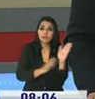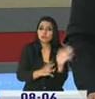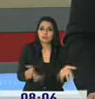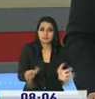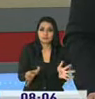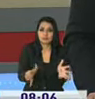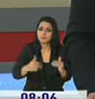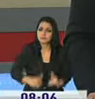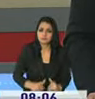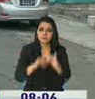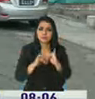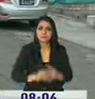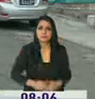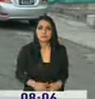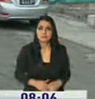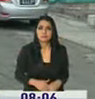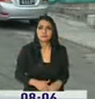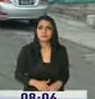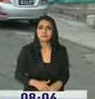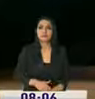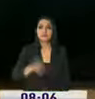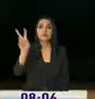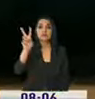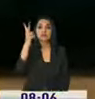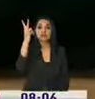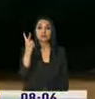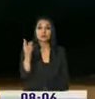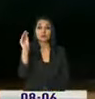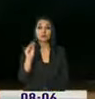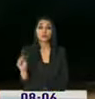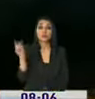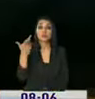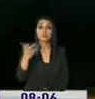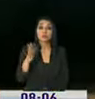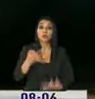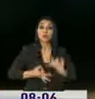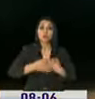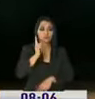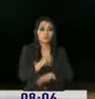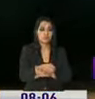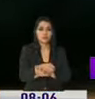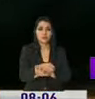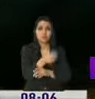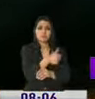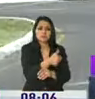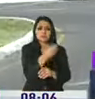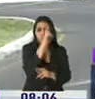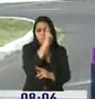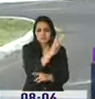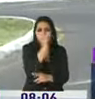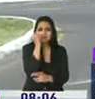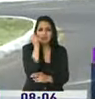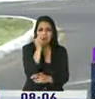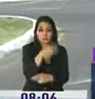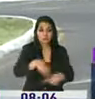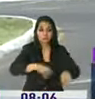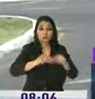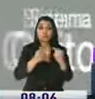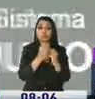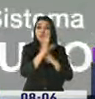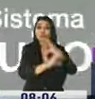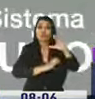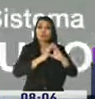Cables. Este viernes 13 de octubre se dictó la sentencia en la acción de medidas cautelares independientes presentadas por la urbanización El